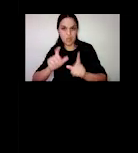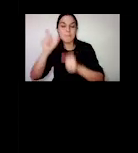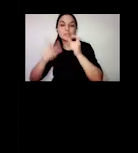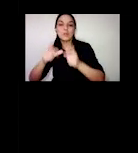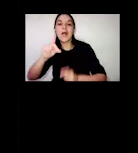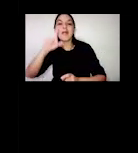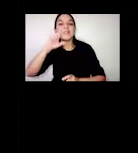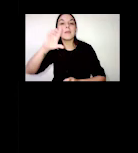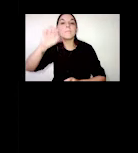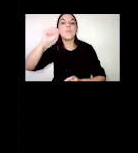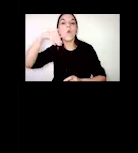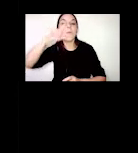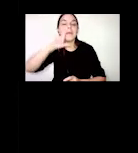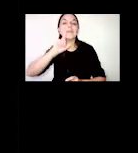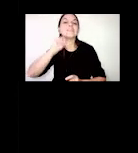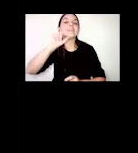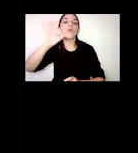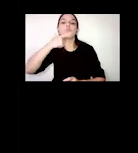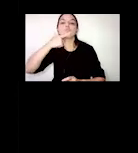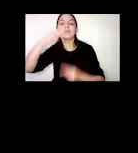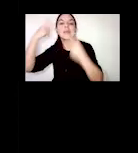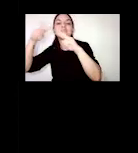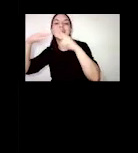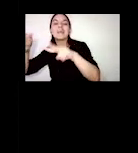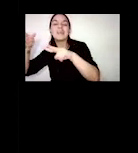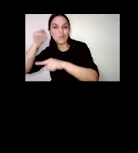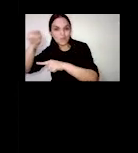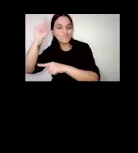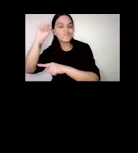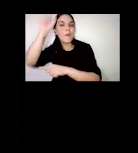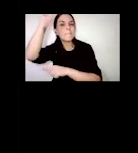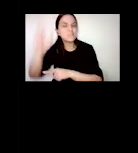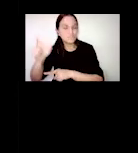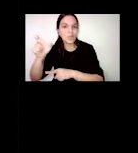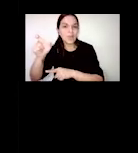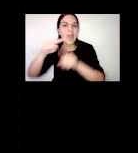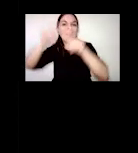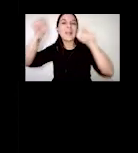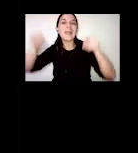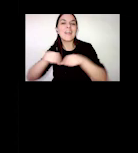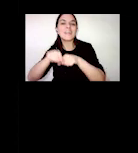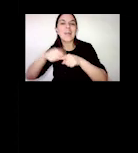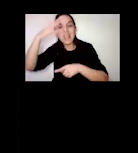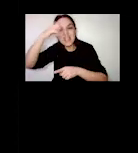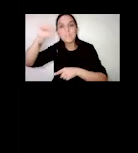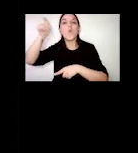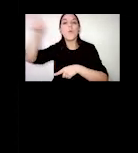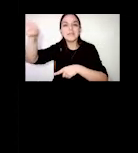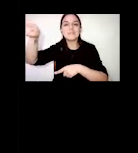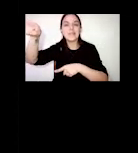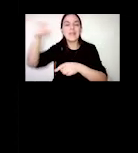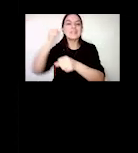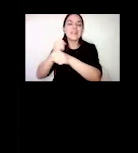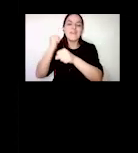diplomáticos extranjeros, hablo de lo que es el diplomático, quien tiene carta diplomática, quien desarrolla